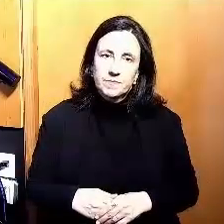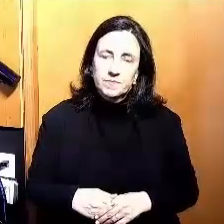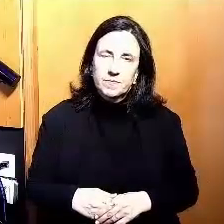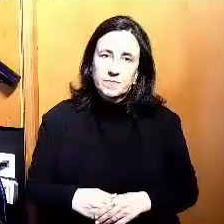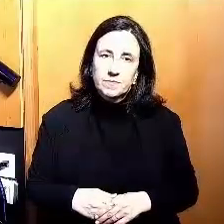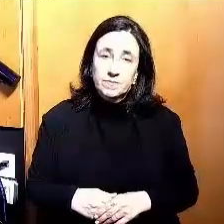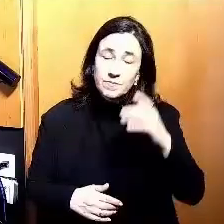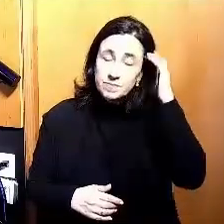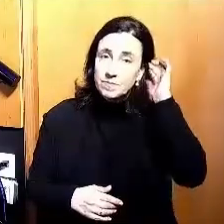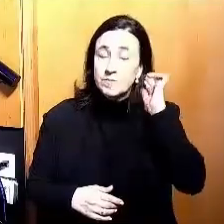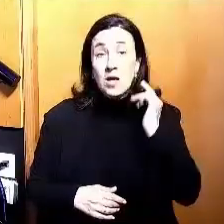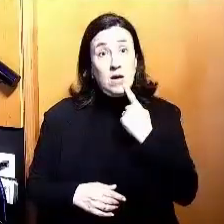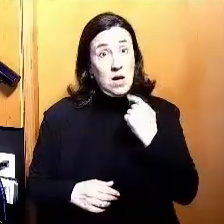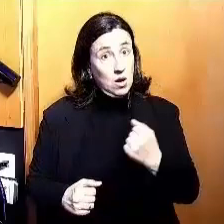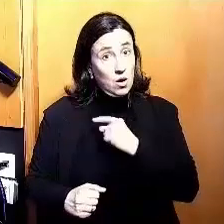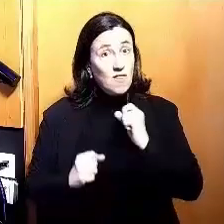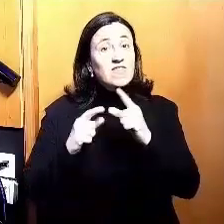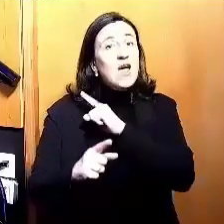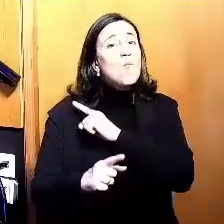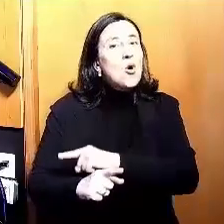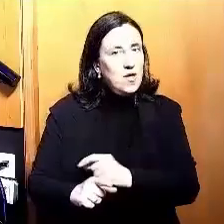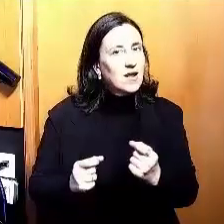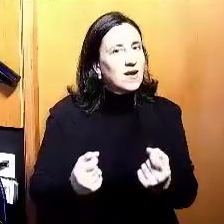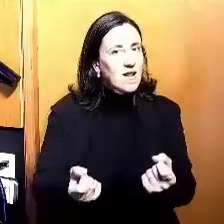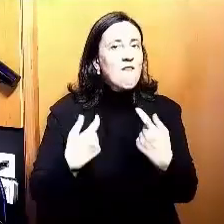Un gran poder conlleva una gran responsabilidad.